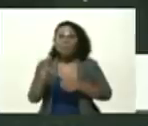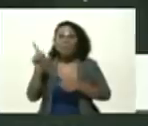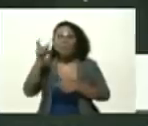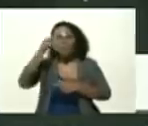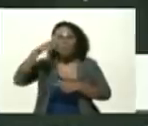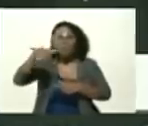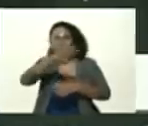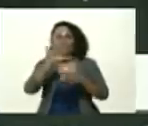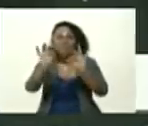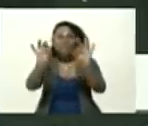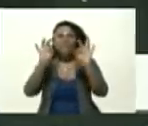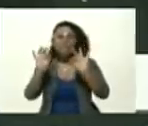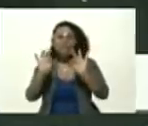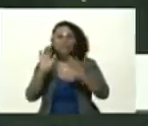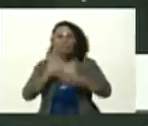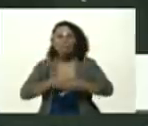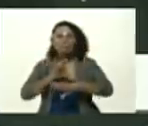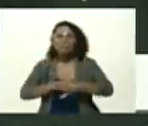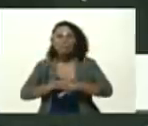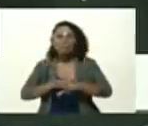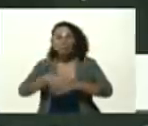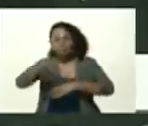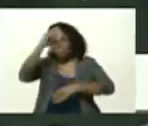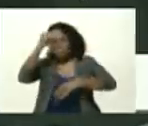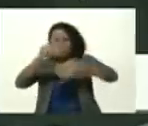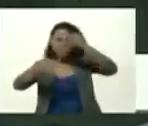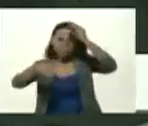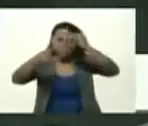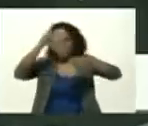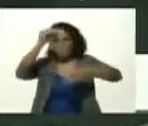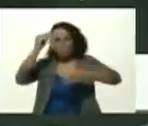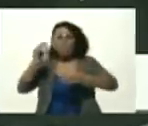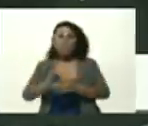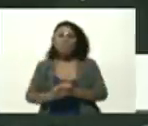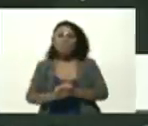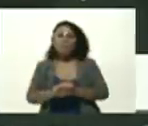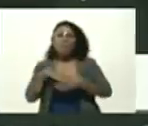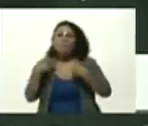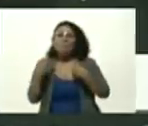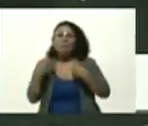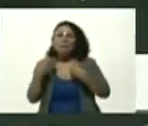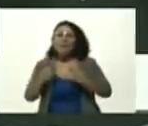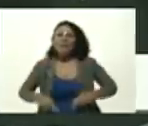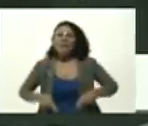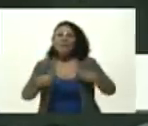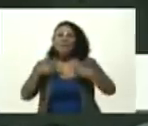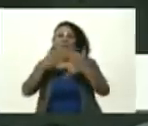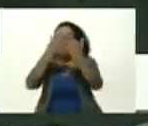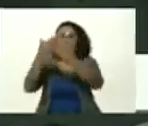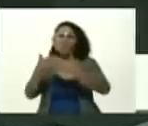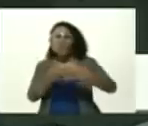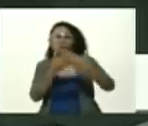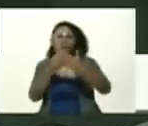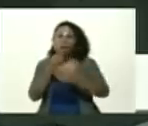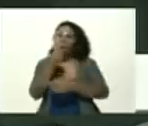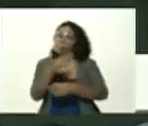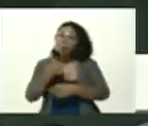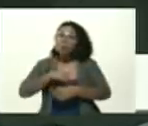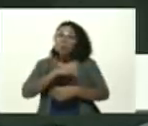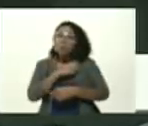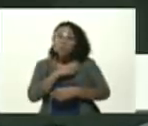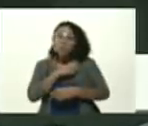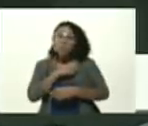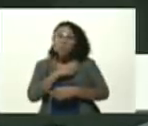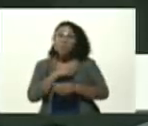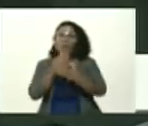ciudad especial para que ocurra el aprendizaje, para que ocurra la vida estudiantil. Bueno, nosotras las